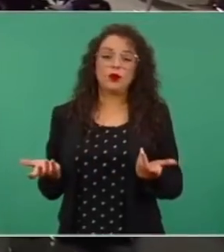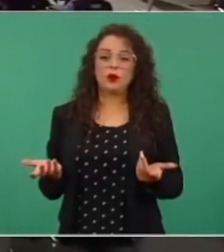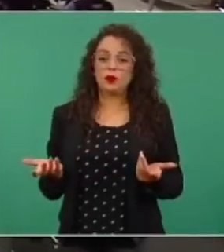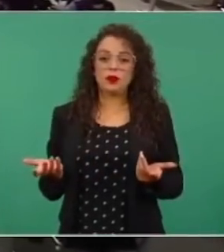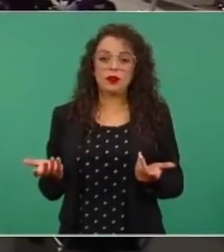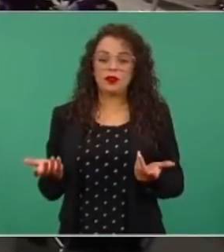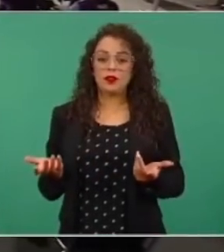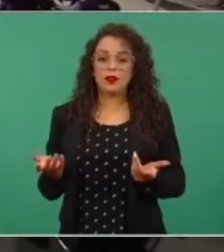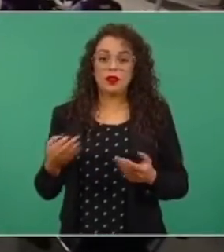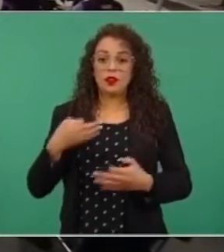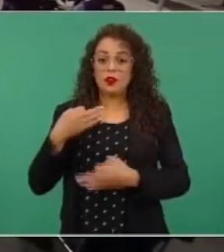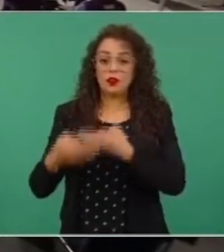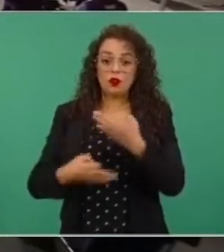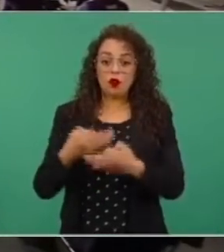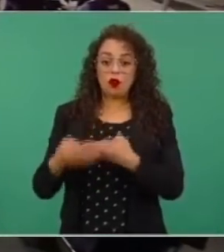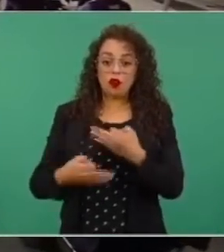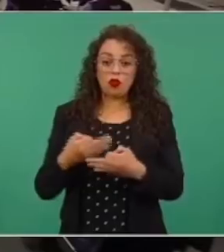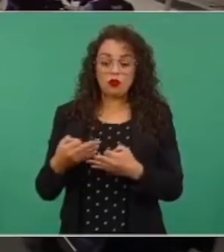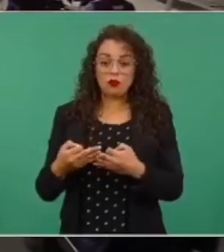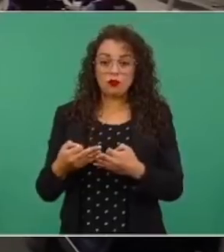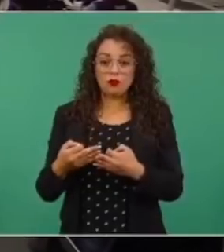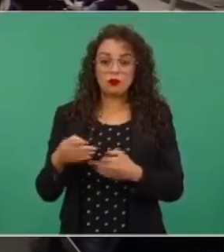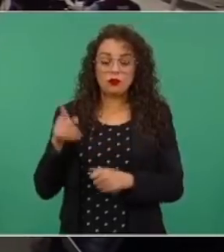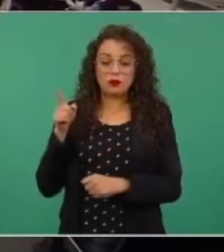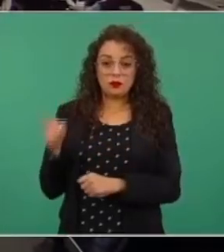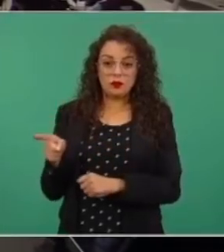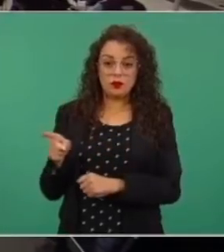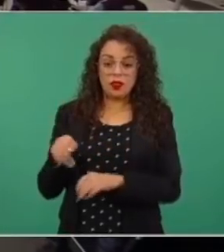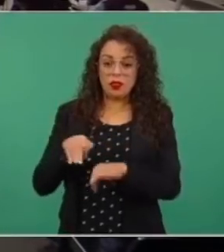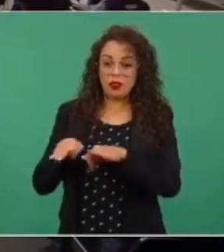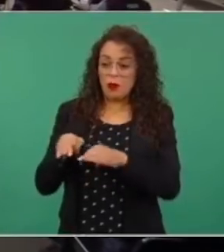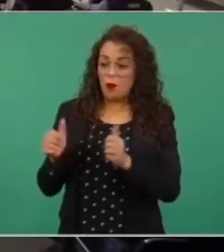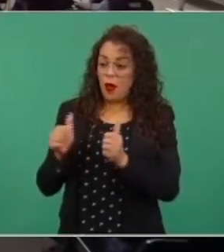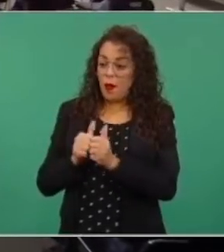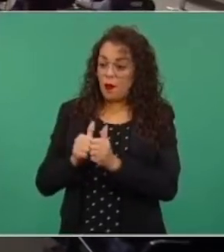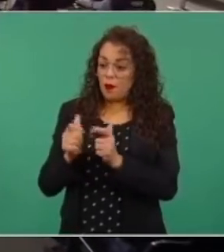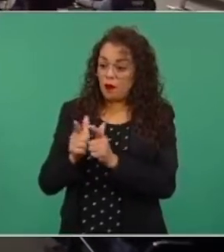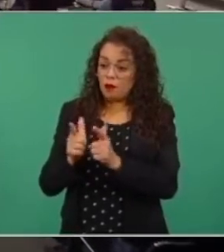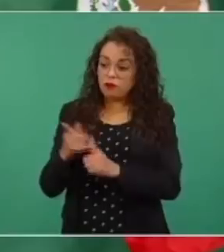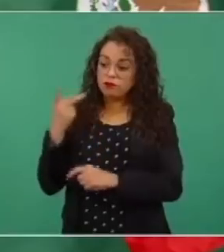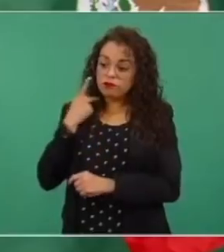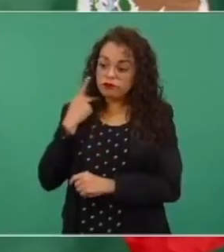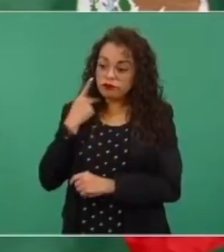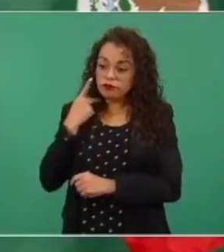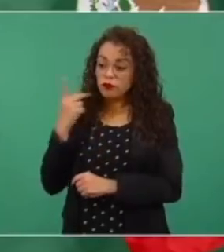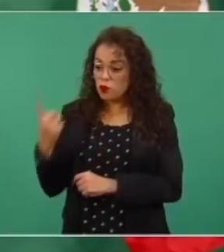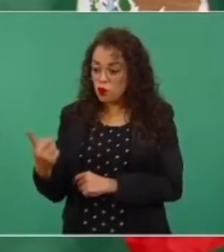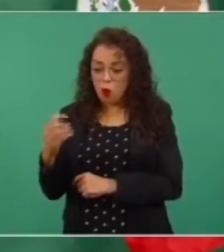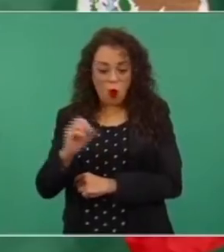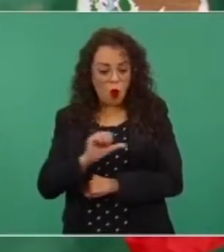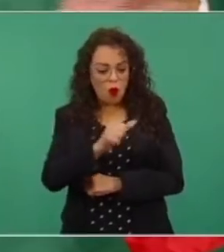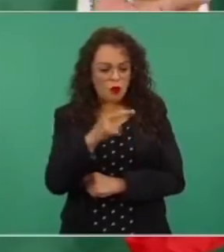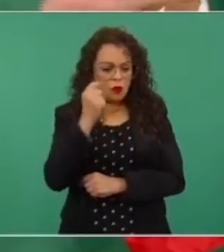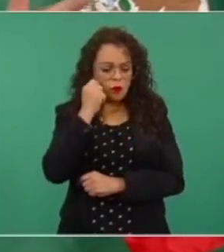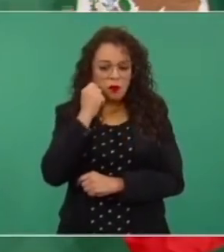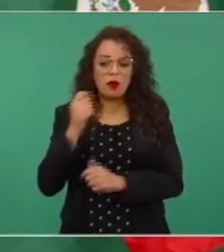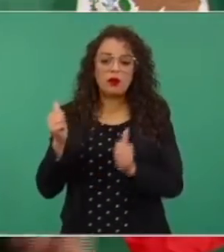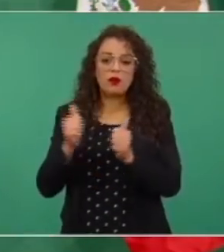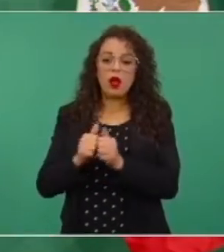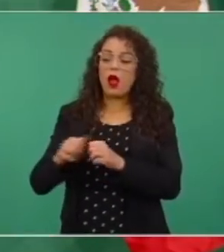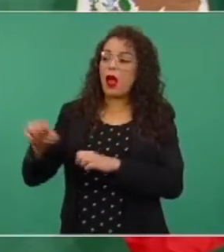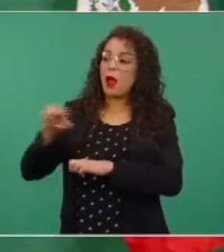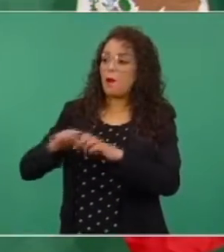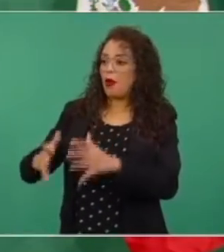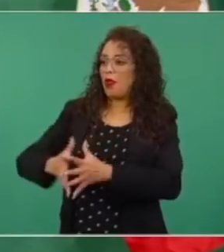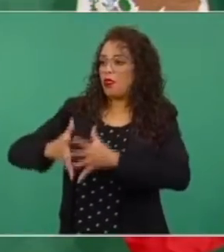son empleados de un partido o de otro de las grandes empresas. Terminan los